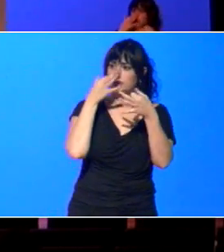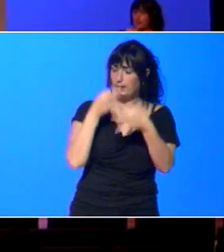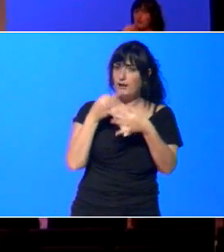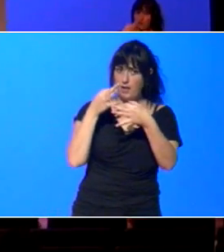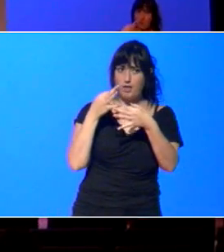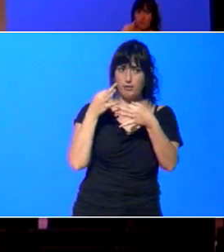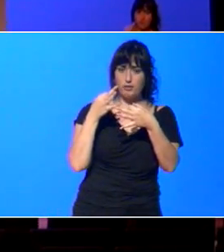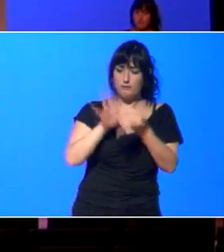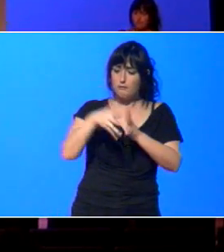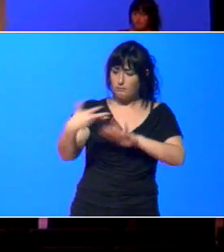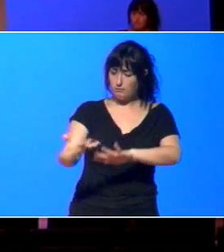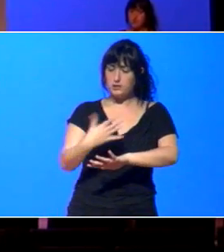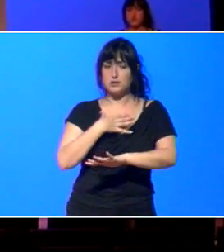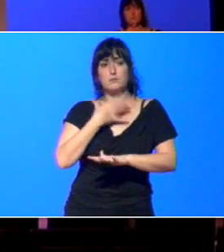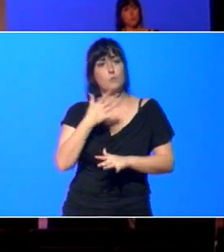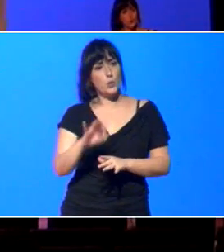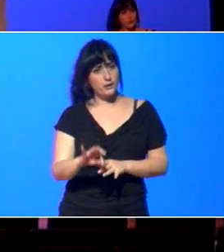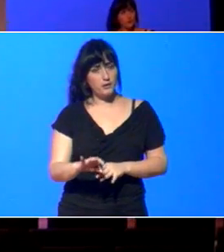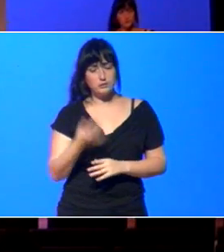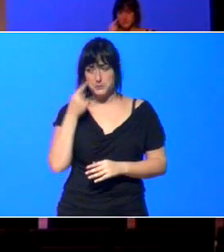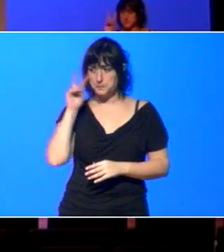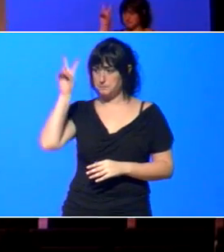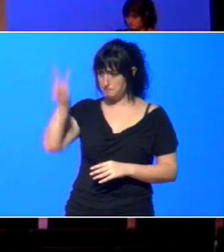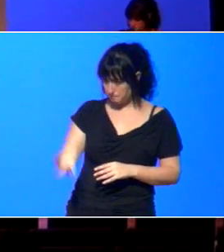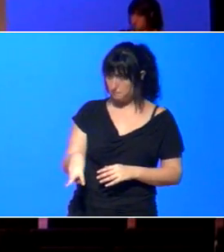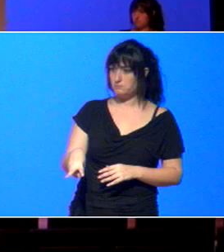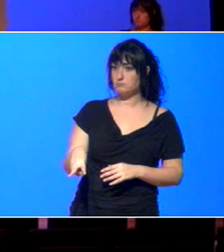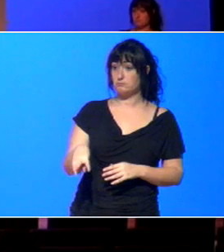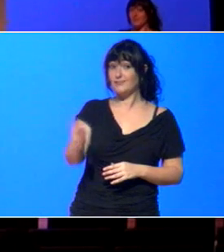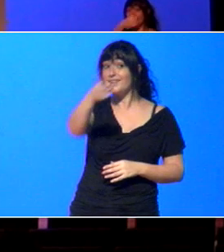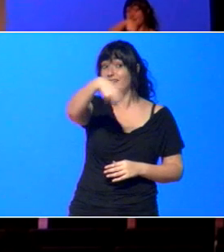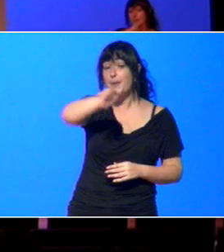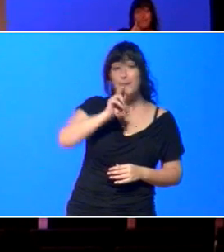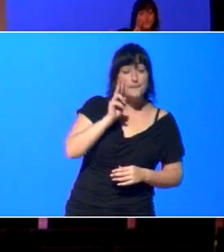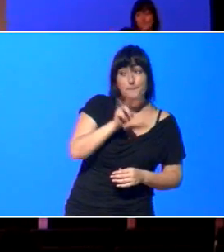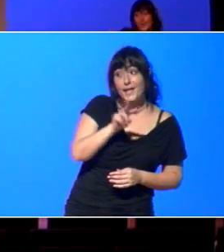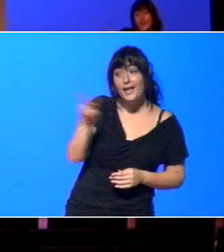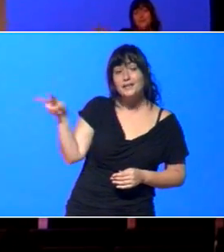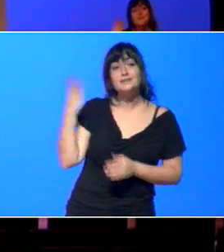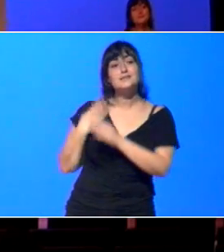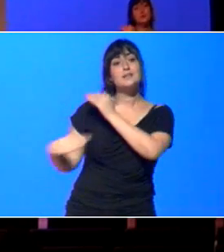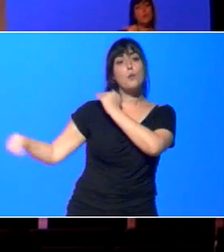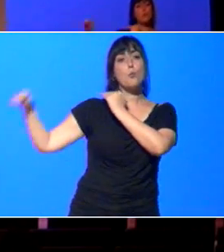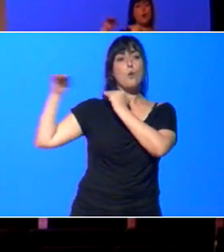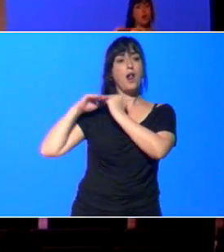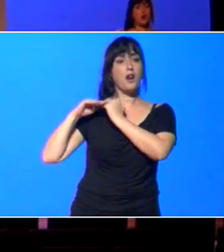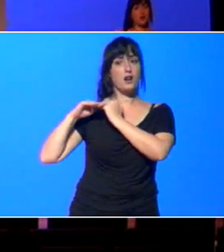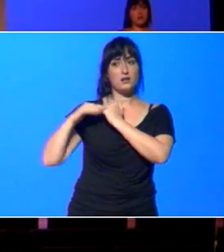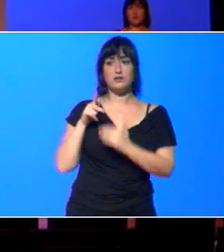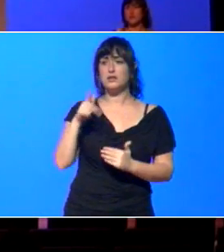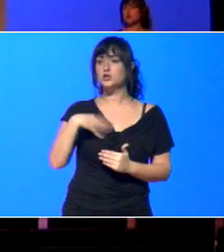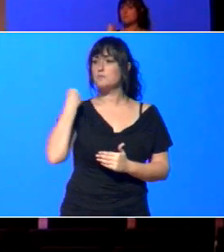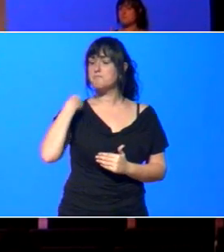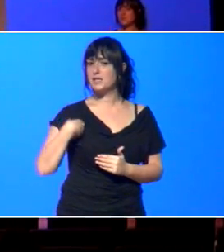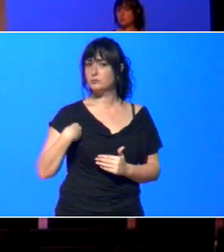vean, lo decía al principio, que nos vean como que nos veáis como iguales, con los mismos derechos y las